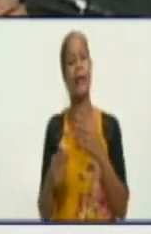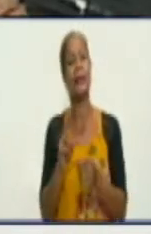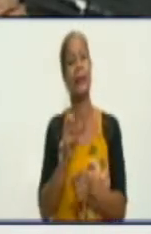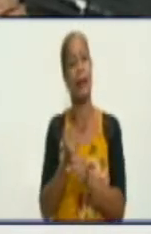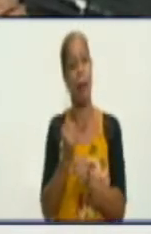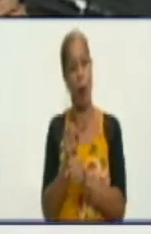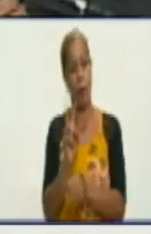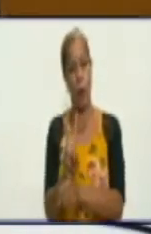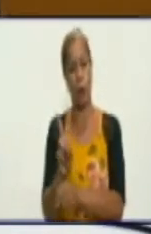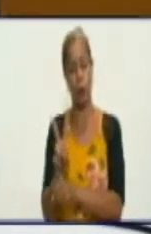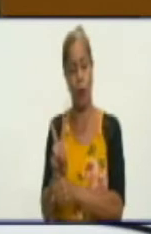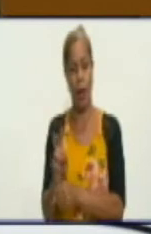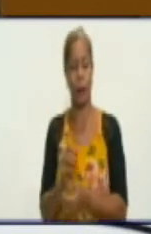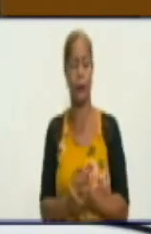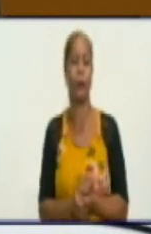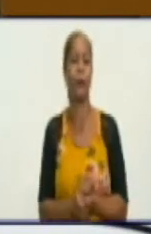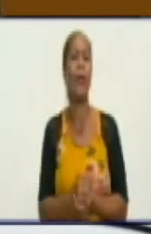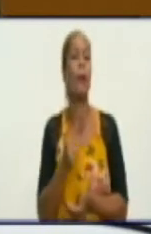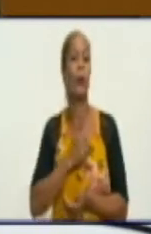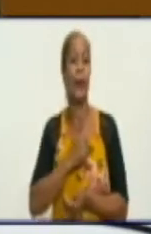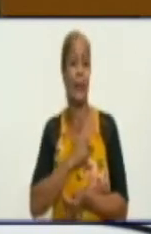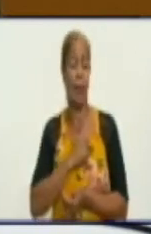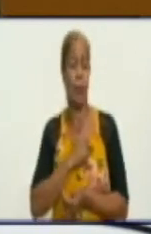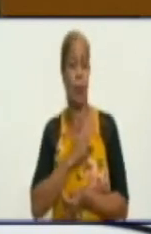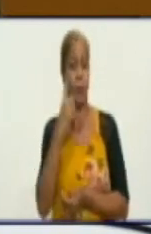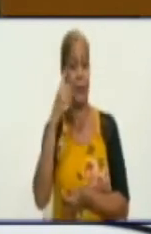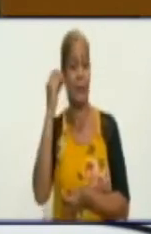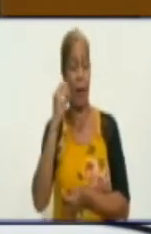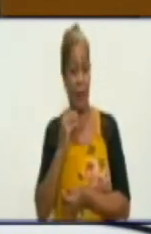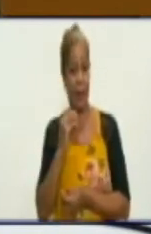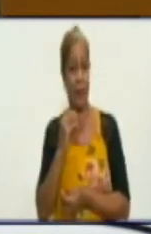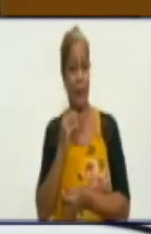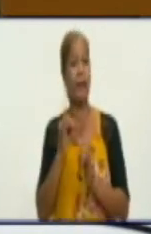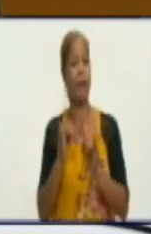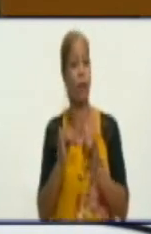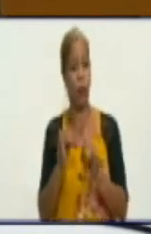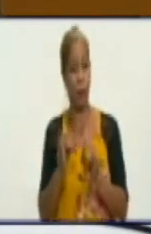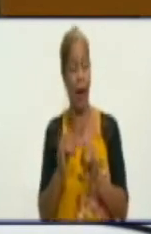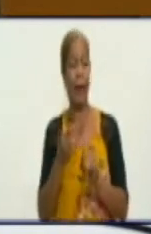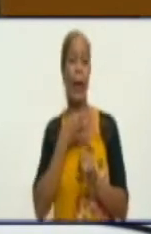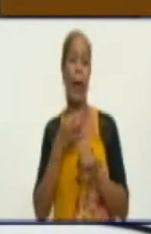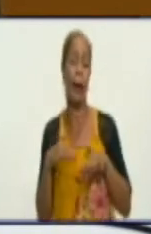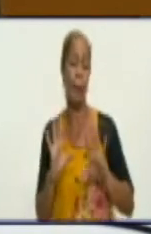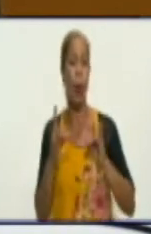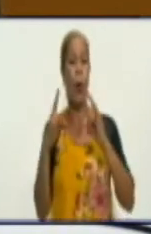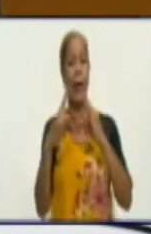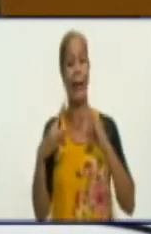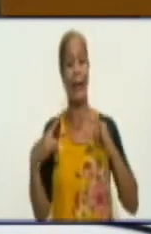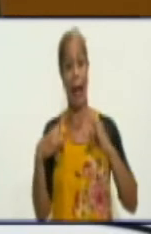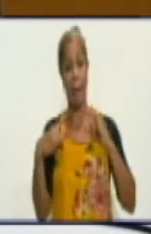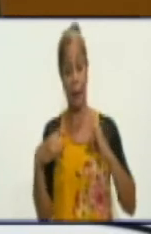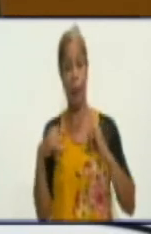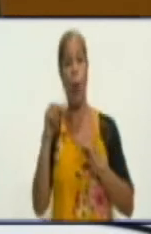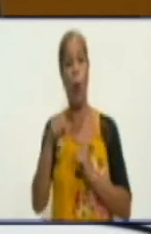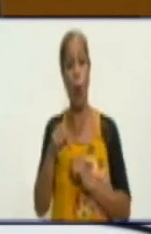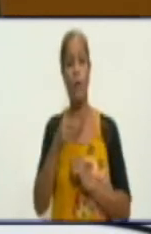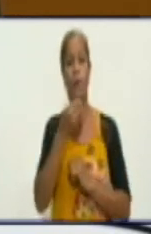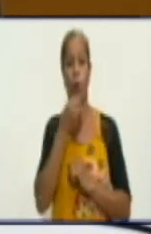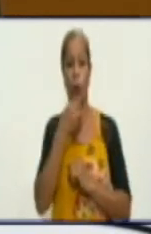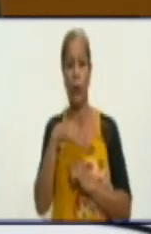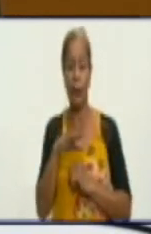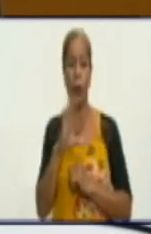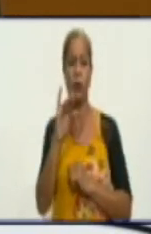Nosotros destacar, Jorge, por ejemplo, en el campismo, hoy podemos decir con sano